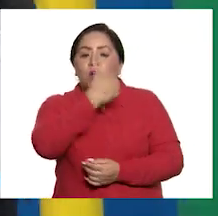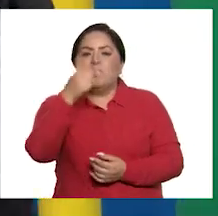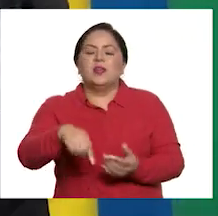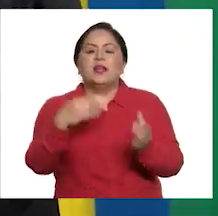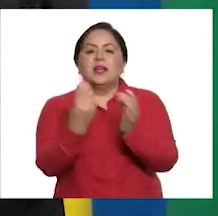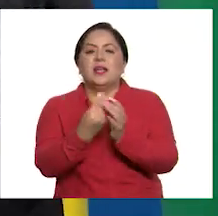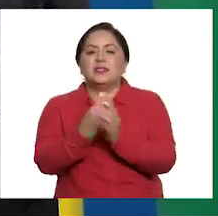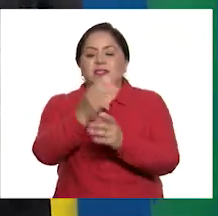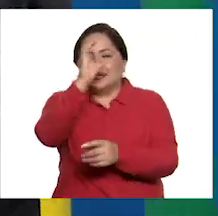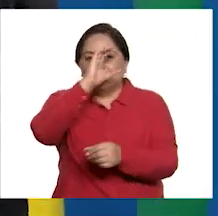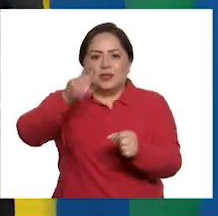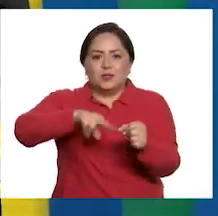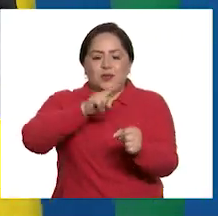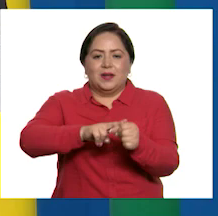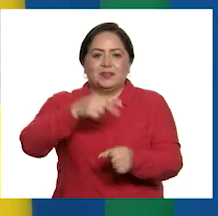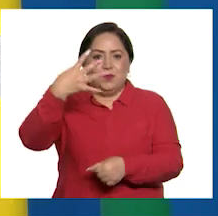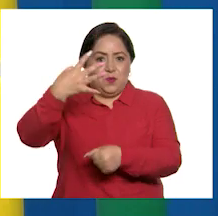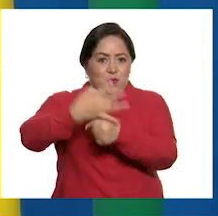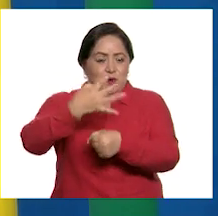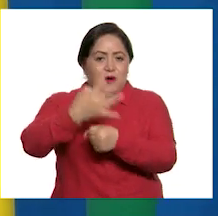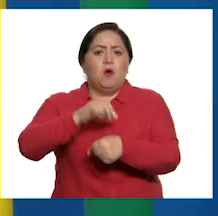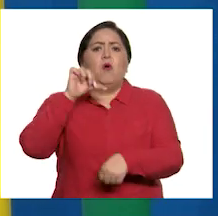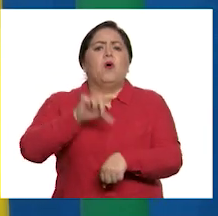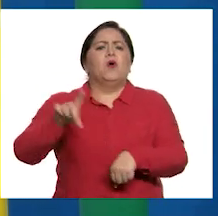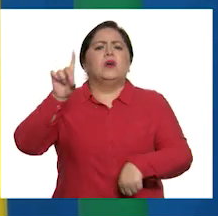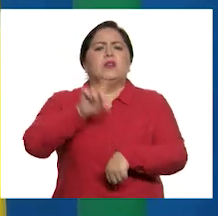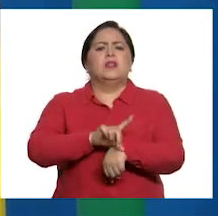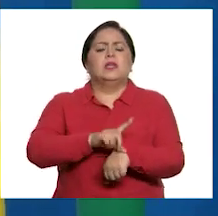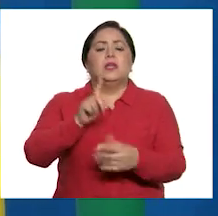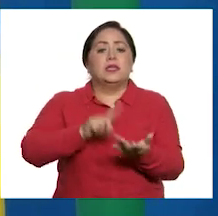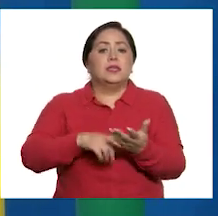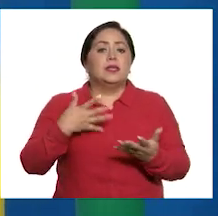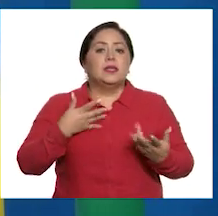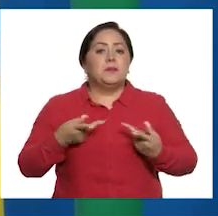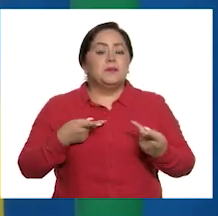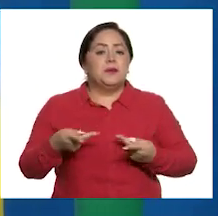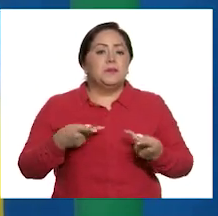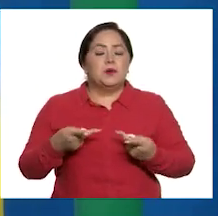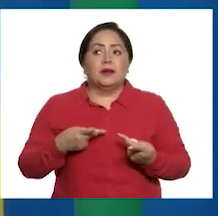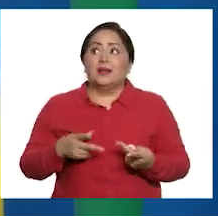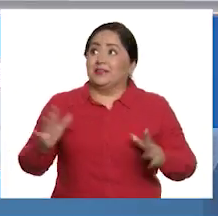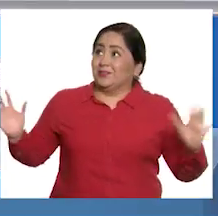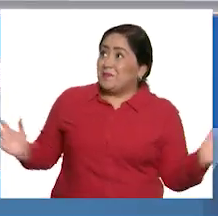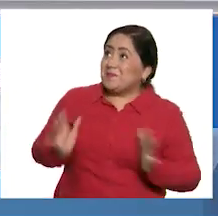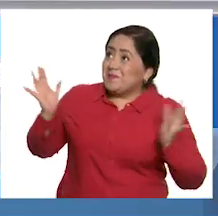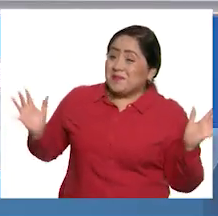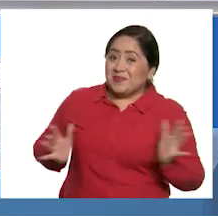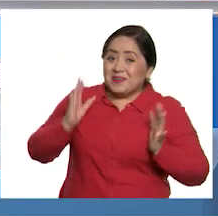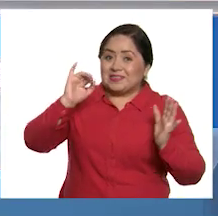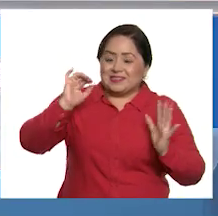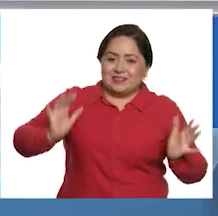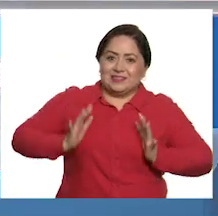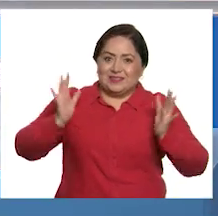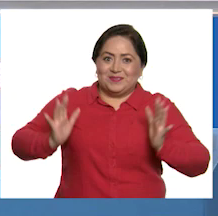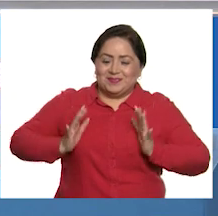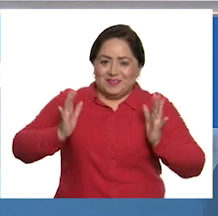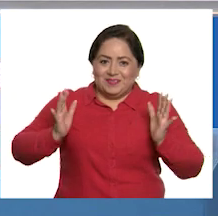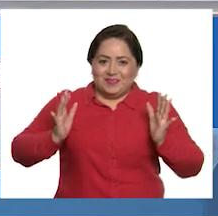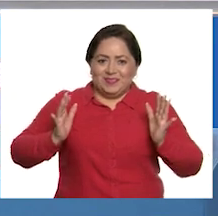clase de Ciencias Naturales de cuarto grado. El día de hoy tenemos preparada una... ¡Sorpresota! ¡Una